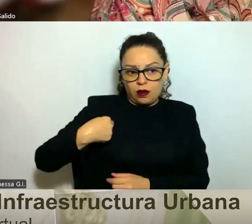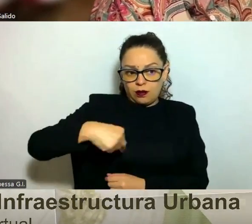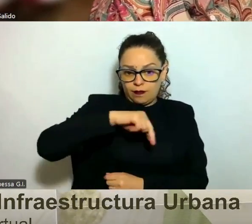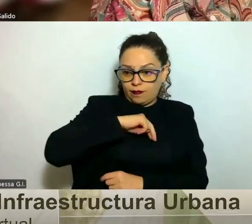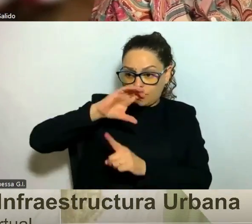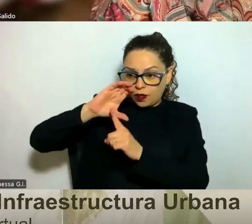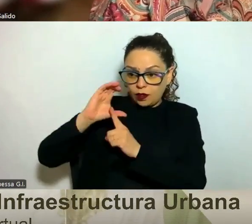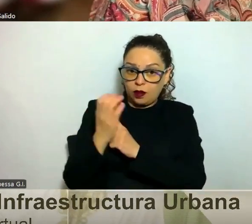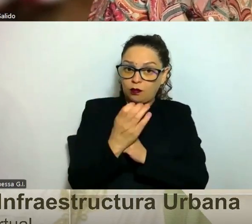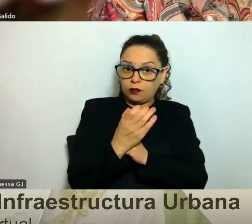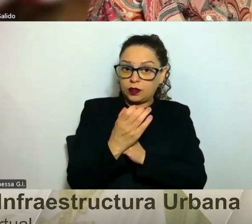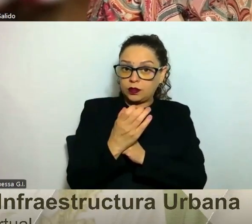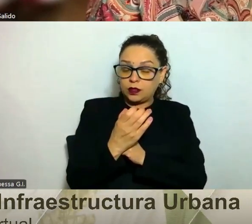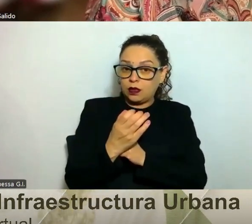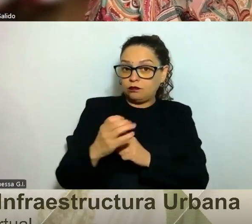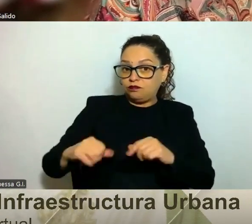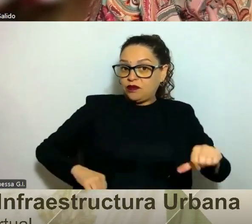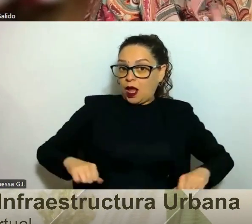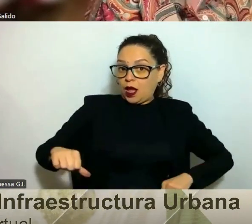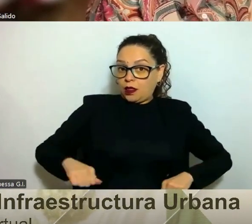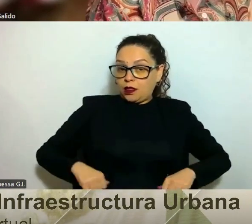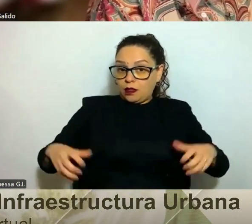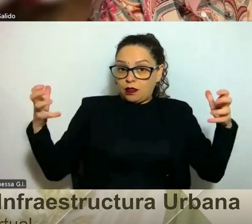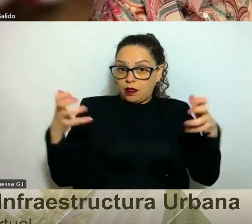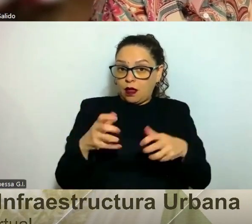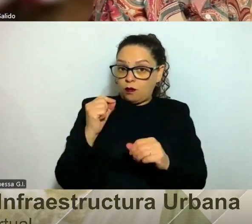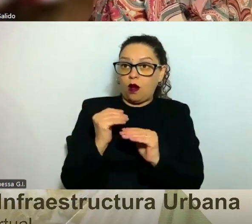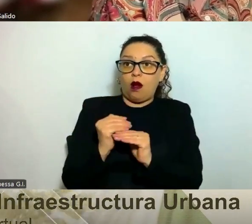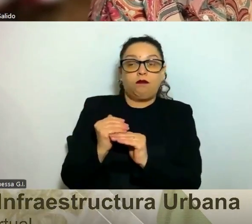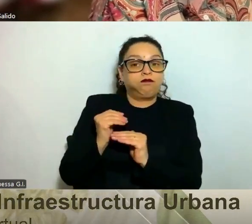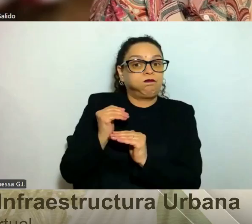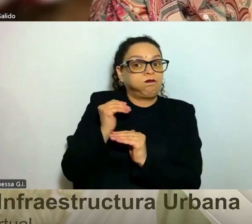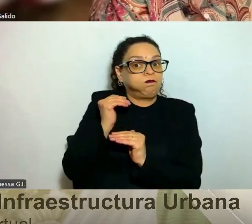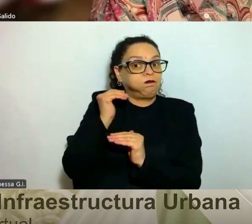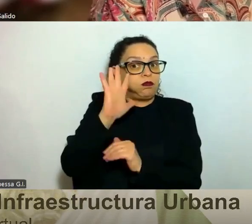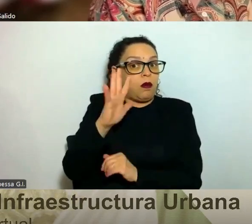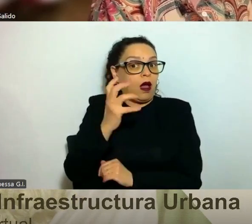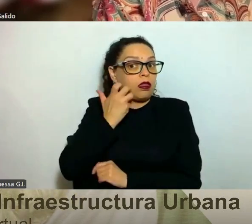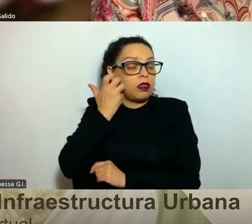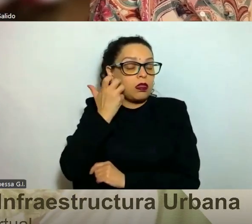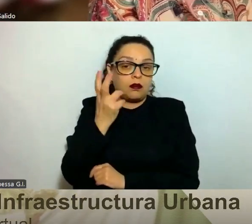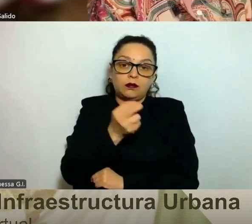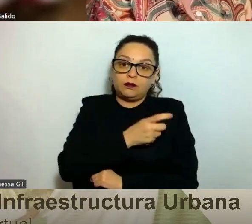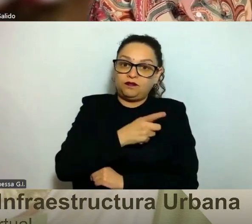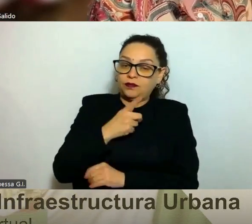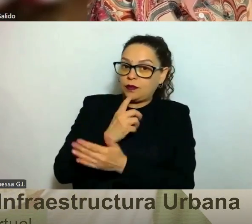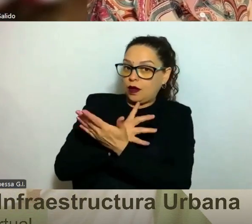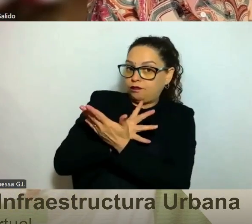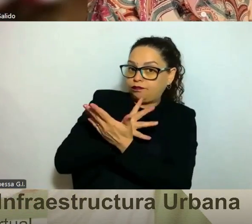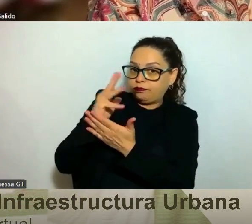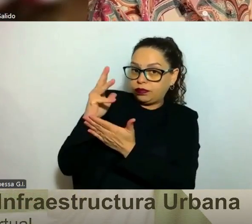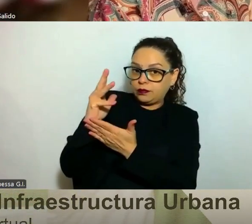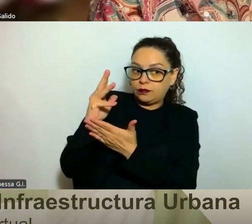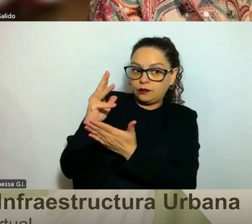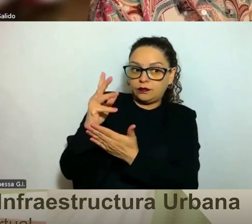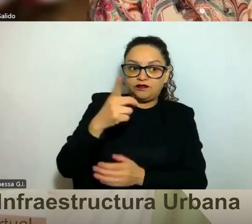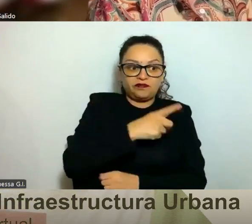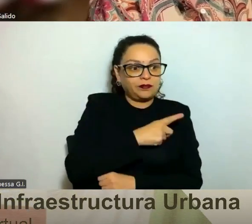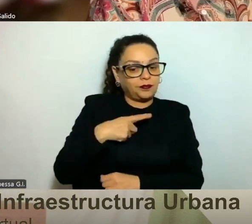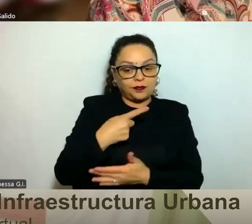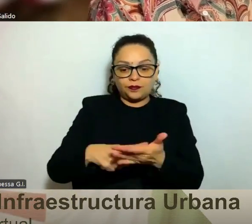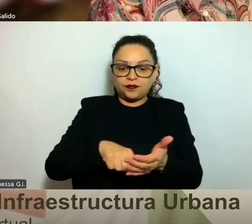comisión. Evidentemente el sentido del voto de su servidora, si se mantiene en esos términos el dictamen, pues será en contra.